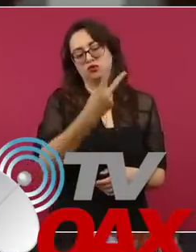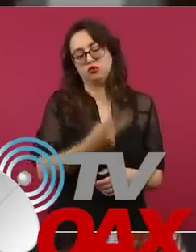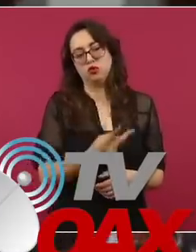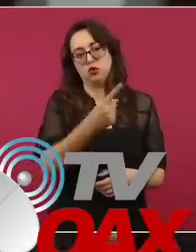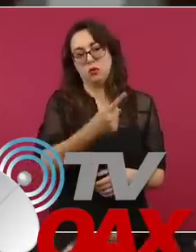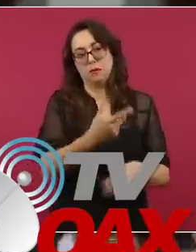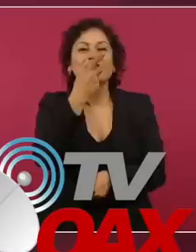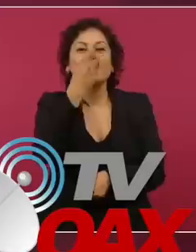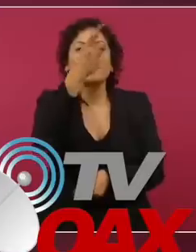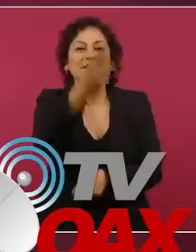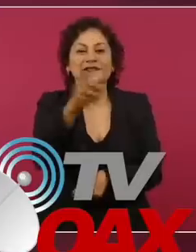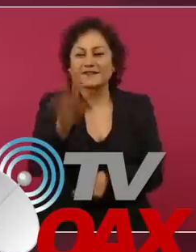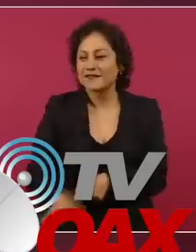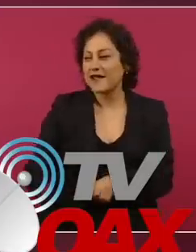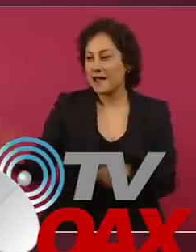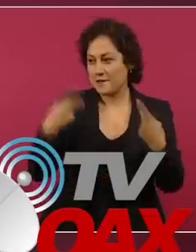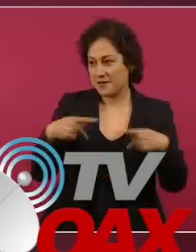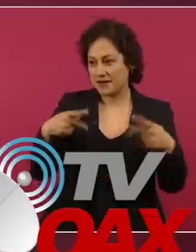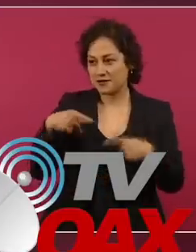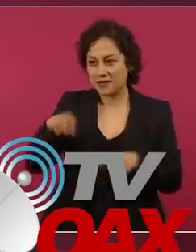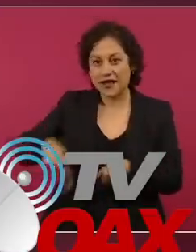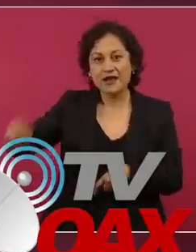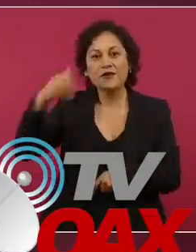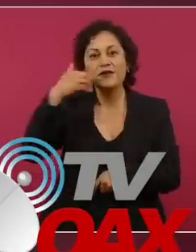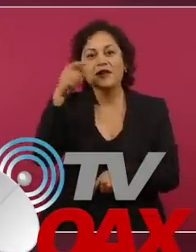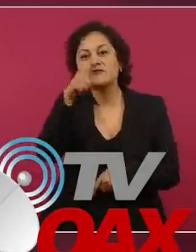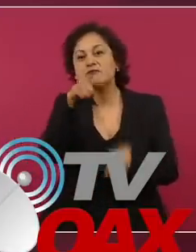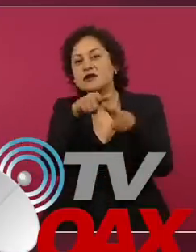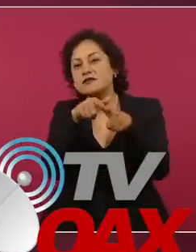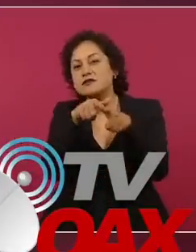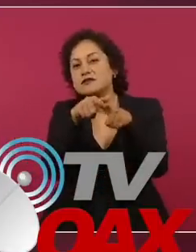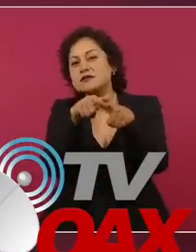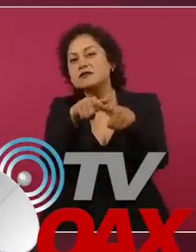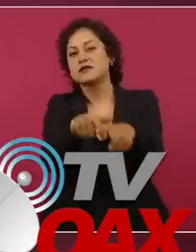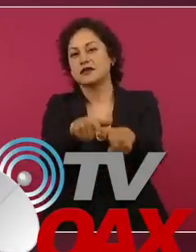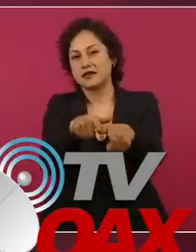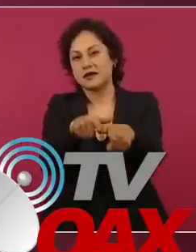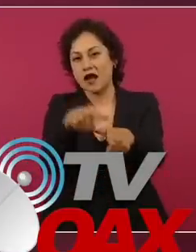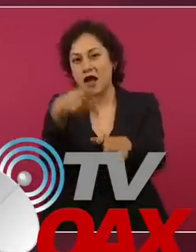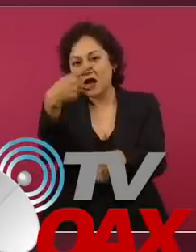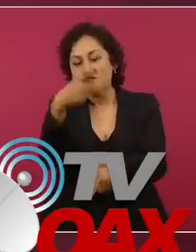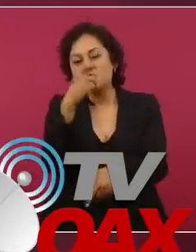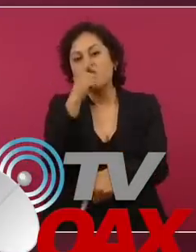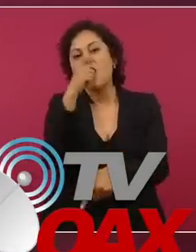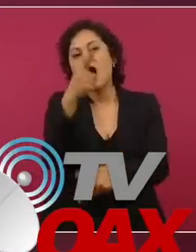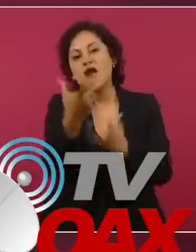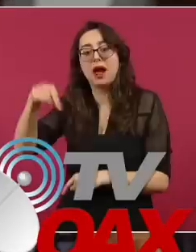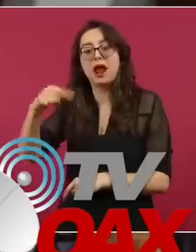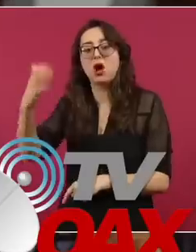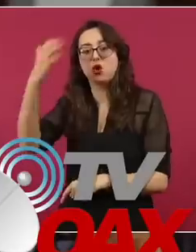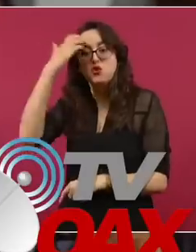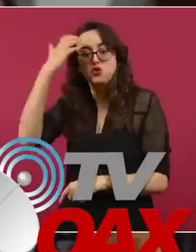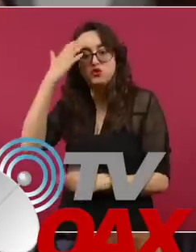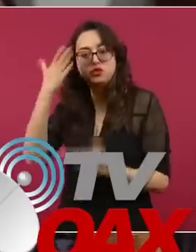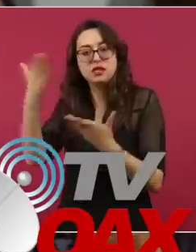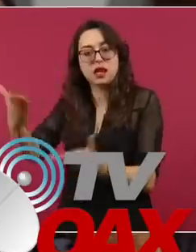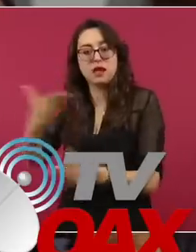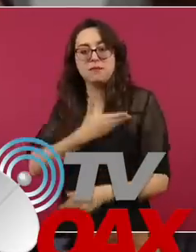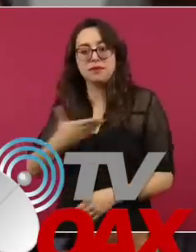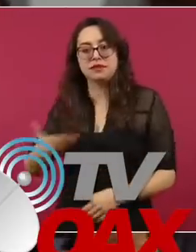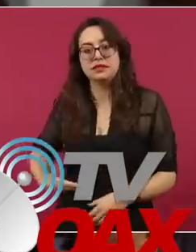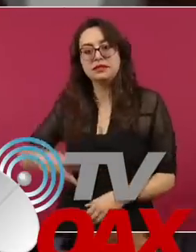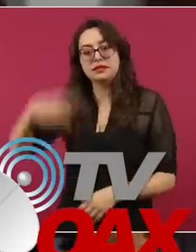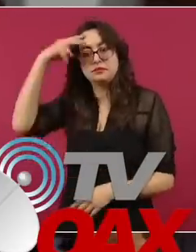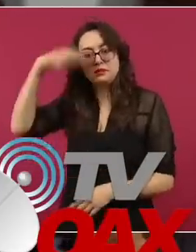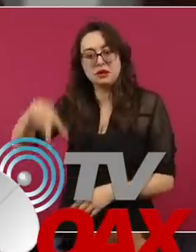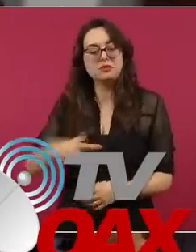dijo, papá, quiero ir contigo para conocer al presidente de México. Le dije, vente. Le compré el pasaje, lo